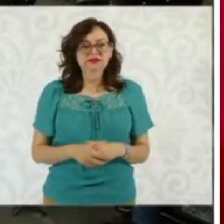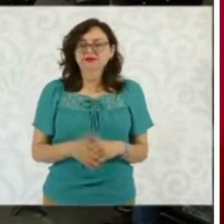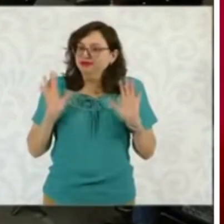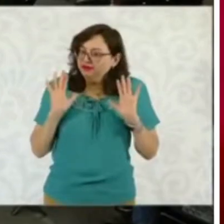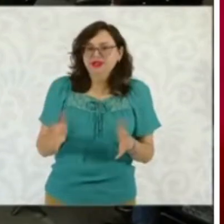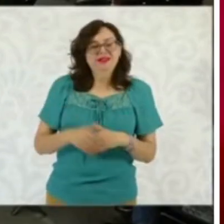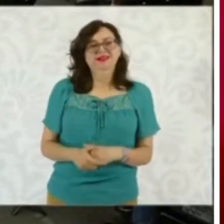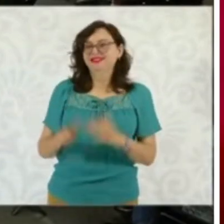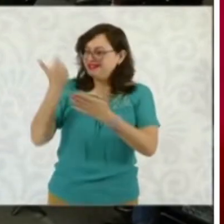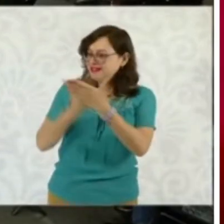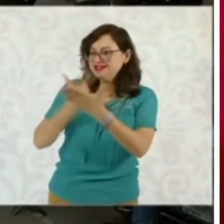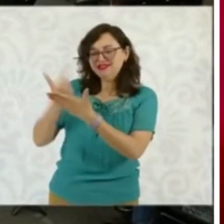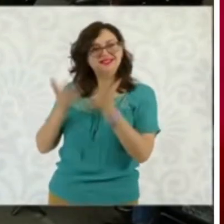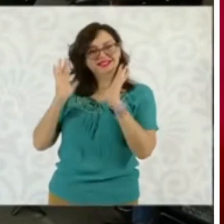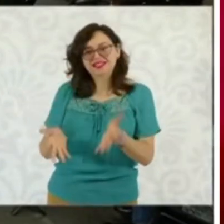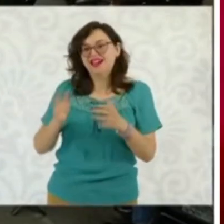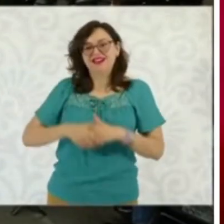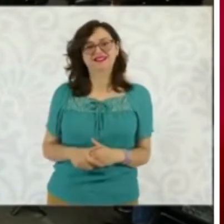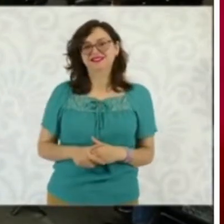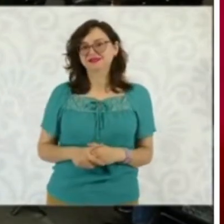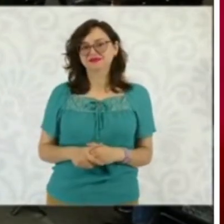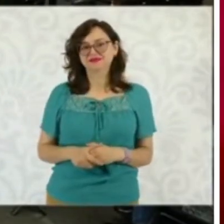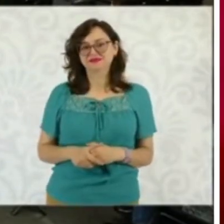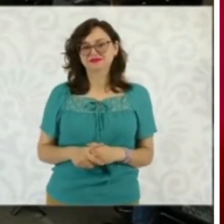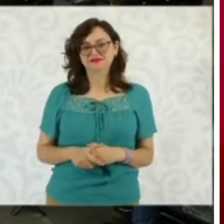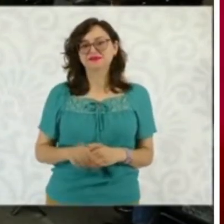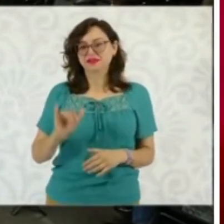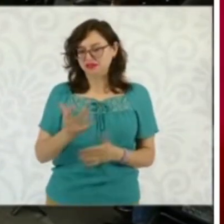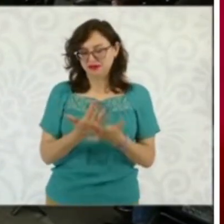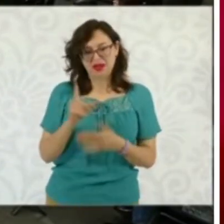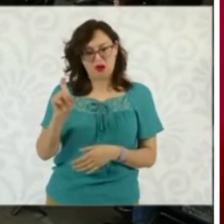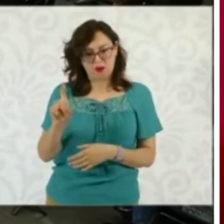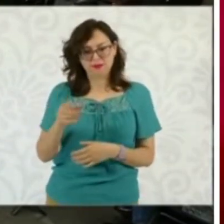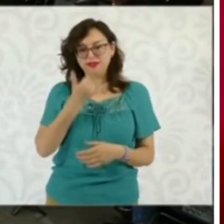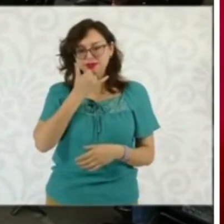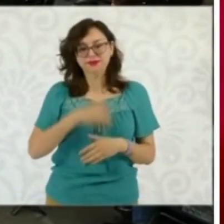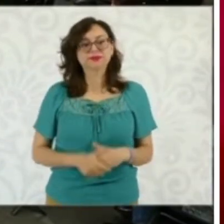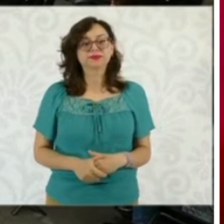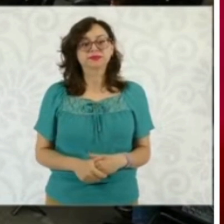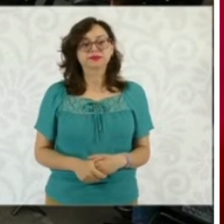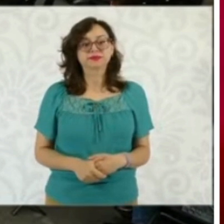ahí. Se hizo el censo, fue voy a tomar tantita agua, perdón.